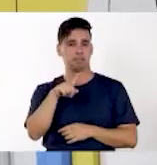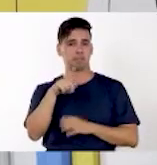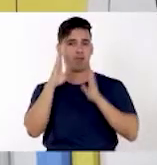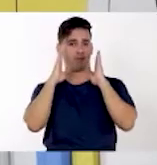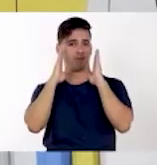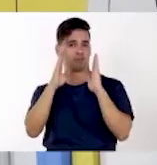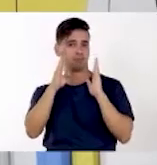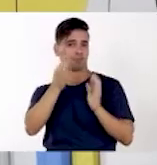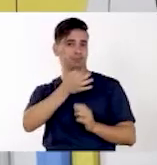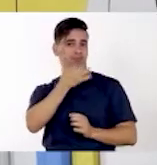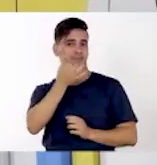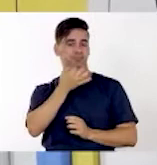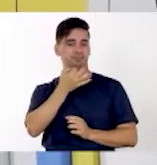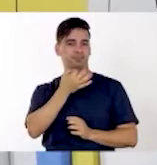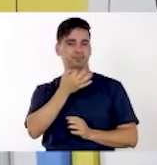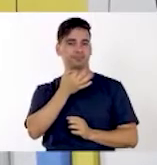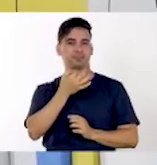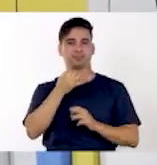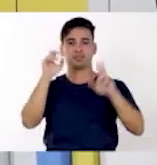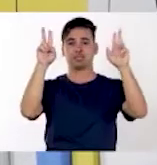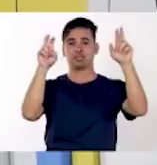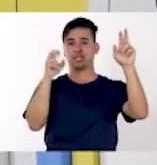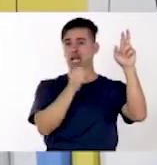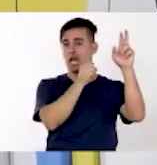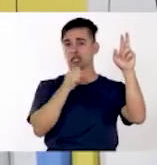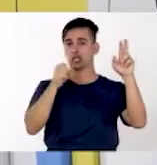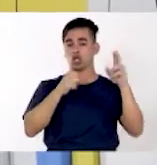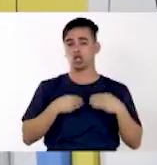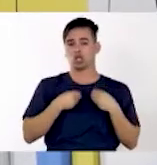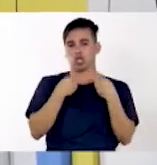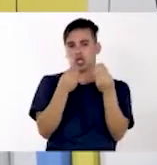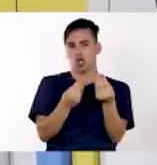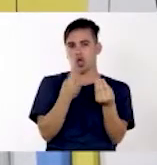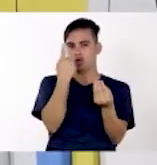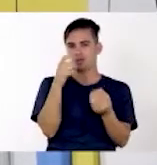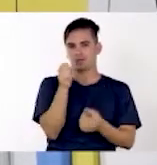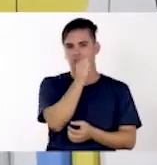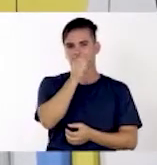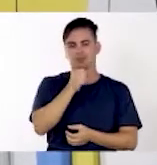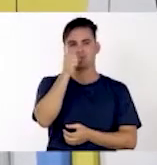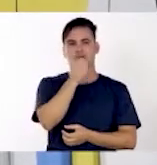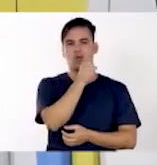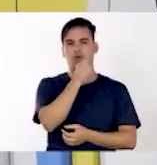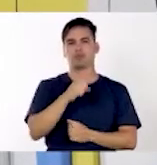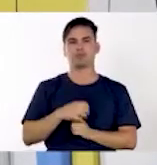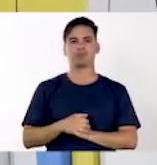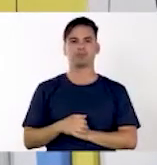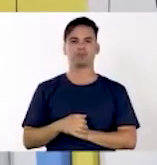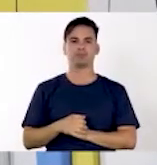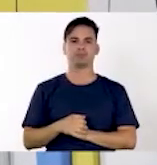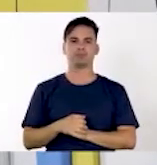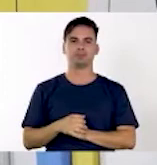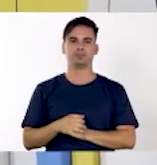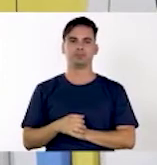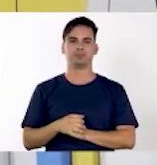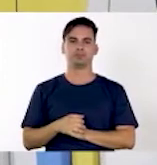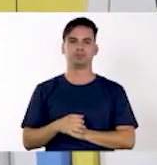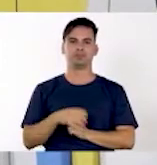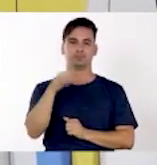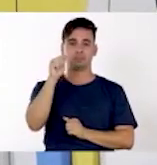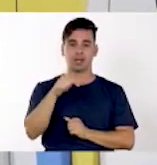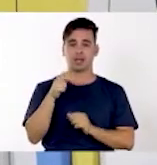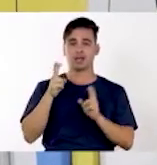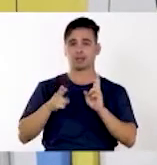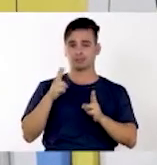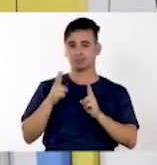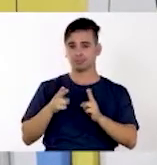te doy una canción, la canción que se puso a partir de esta actividad que ustedes van a hacer.